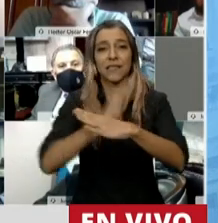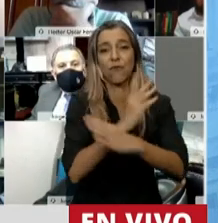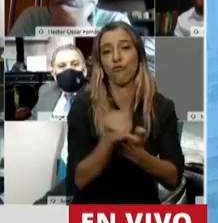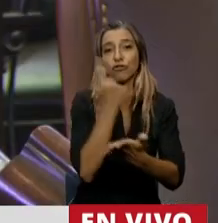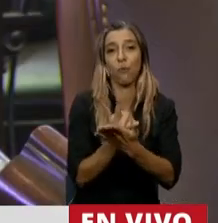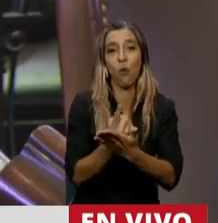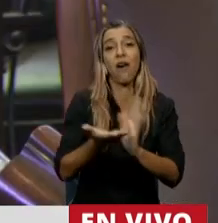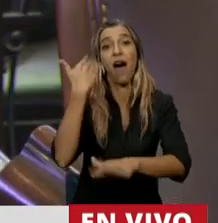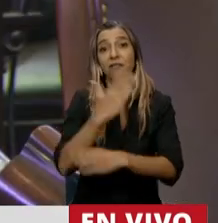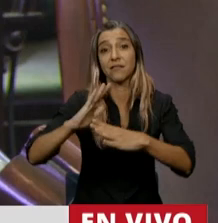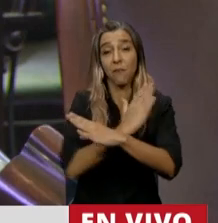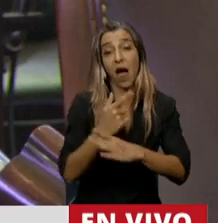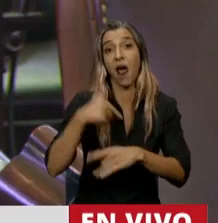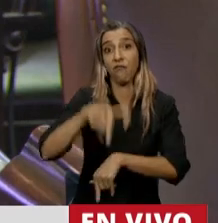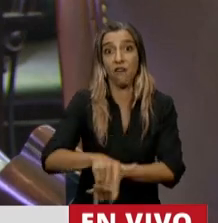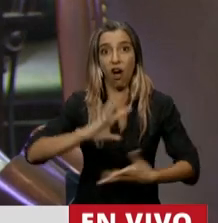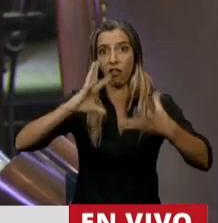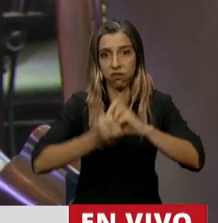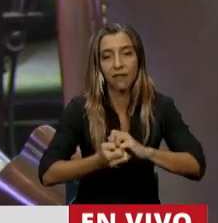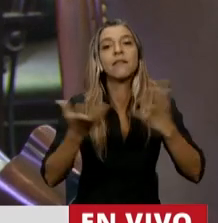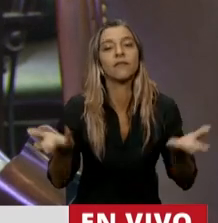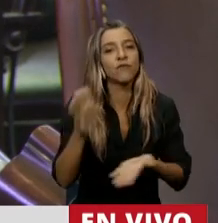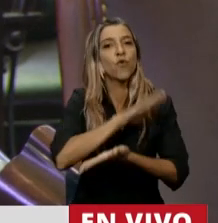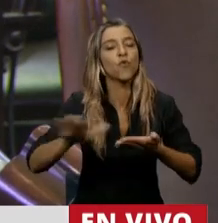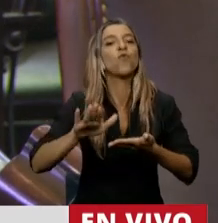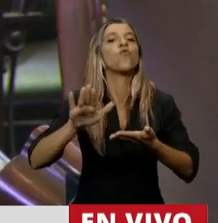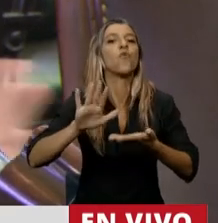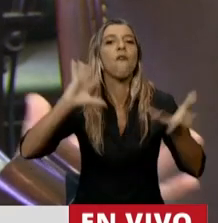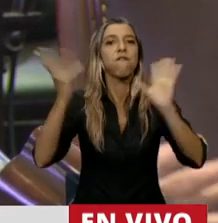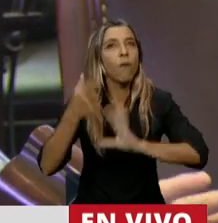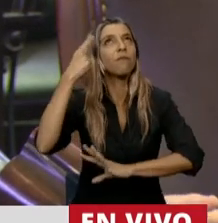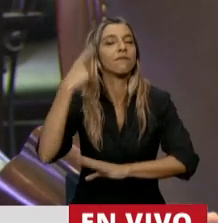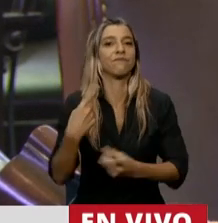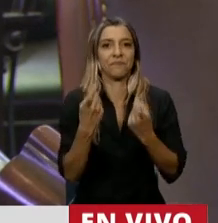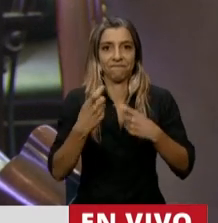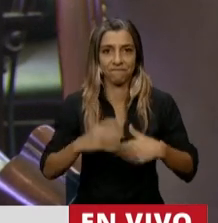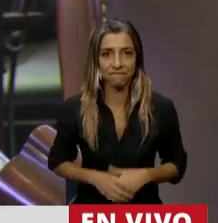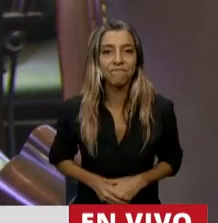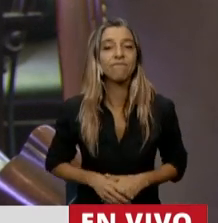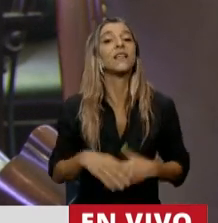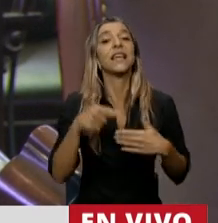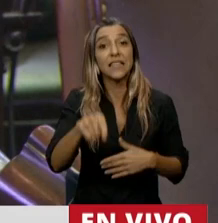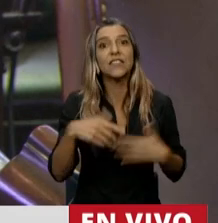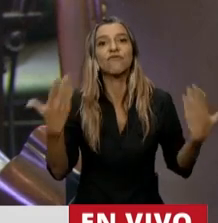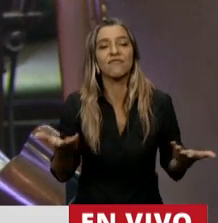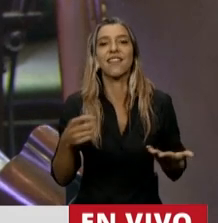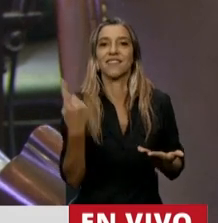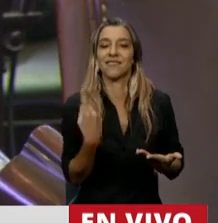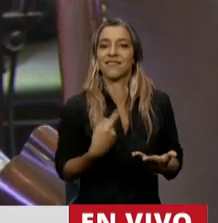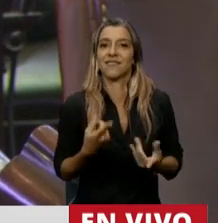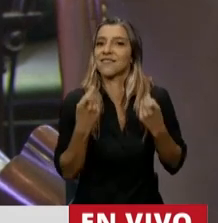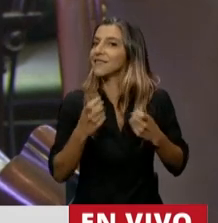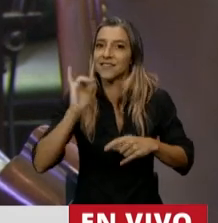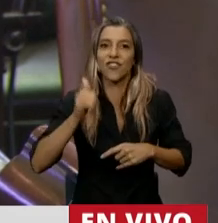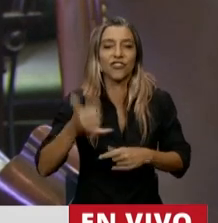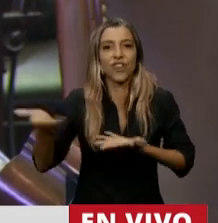trajo hasta acá. Hay que pensar nuevas formas y para esto necesitamos discutir con todos los sectores. Miren, nosotros estamos